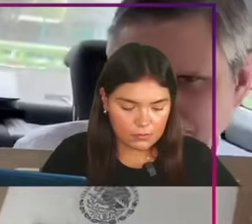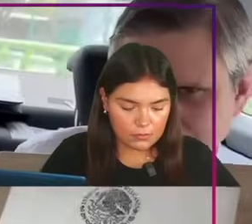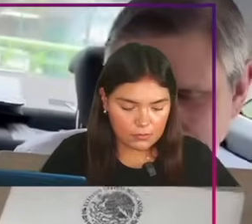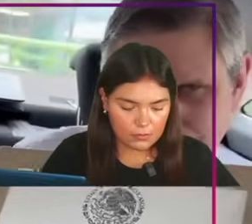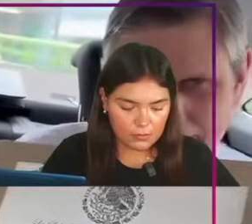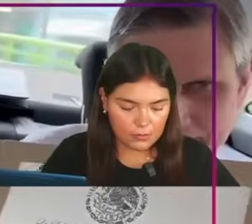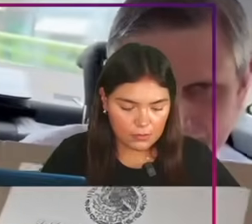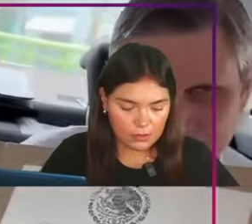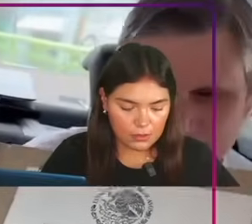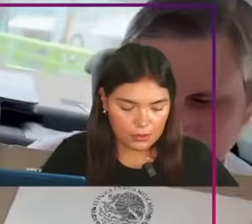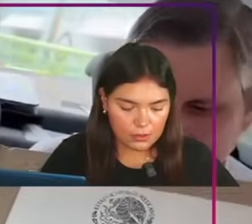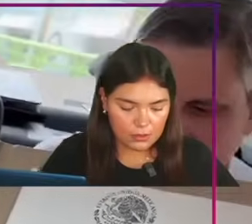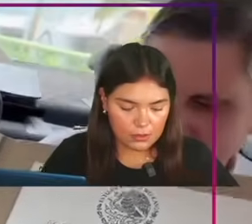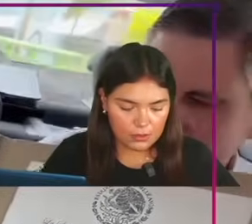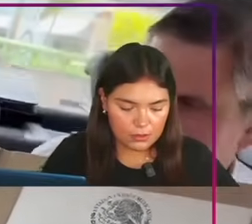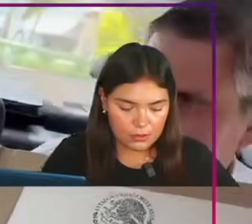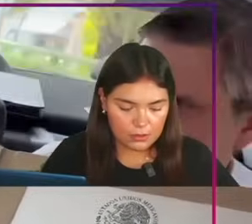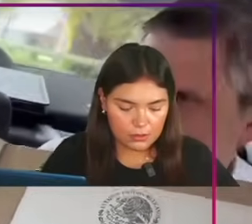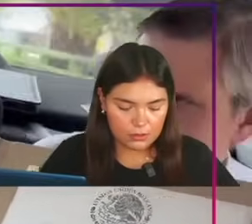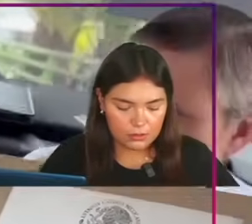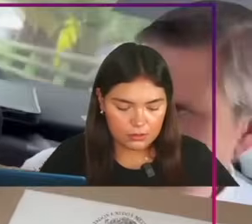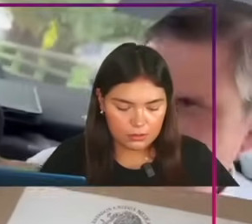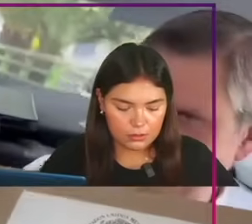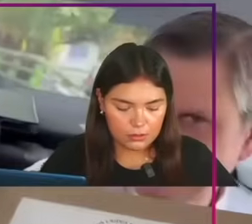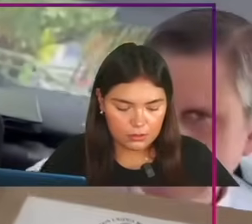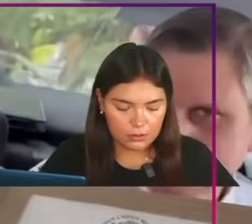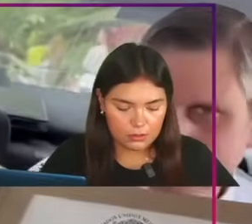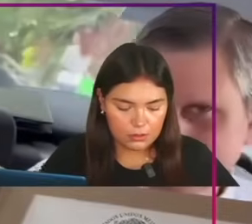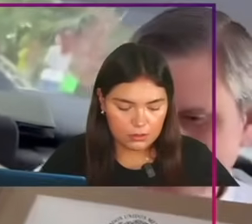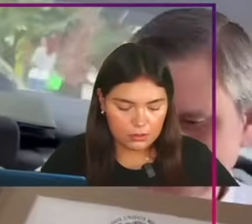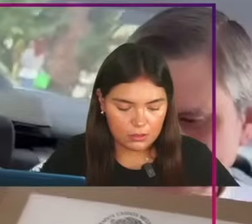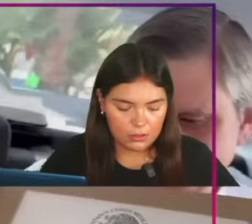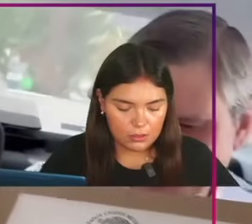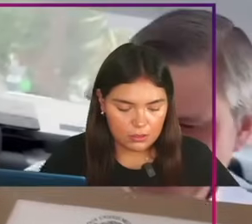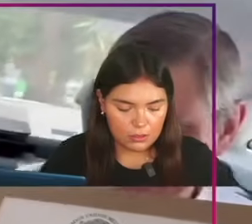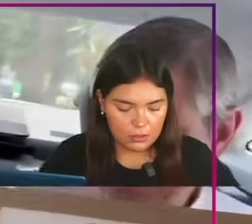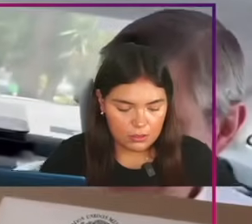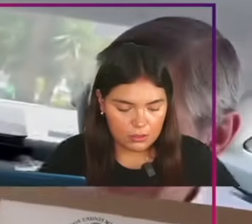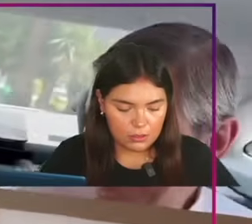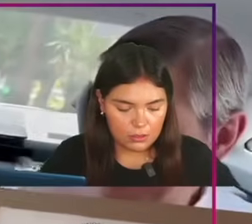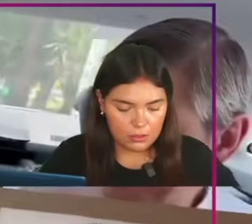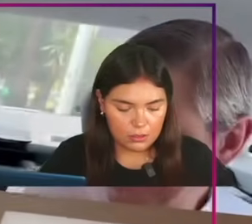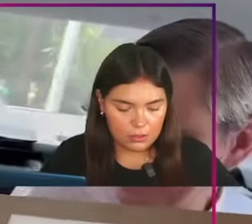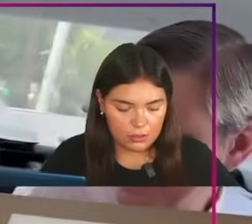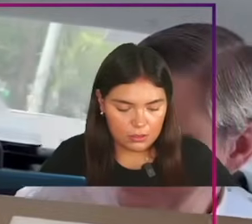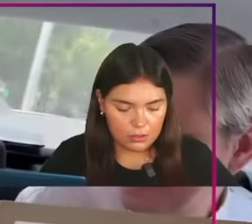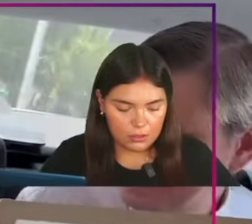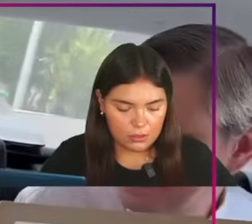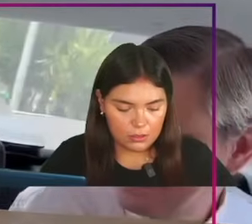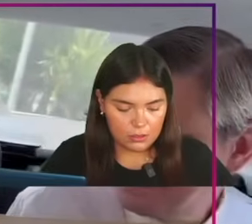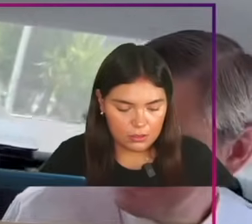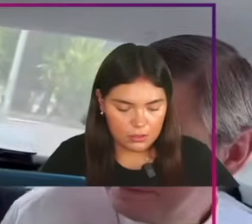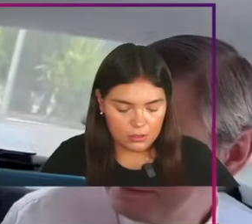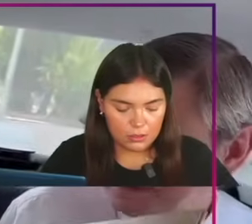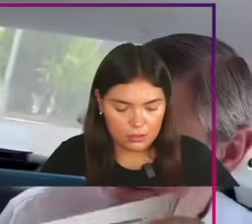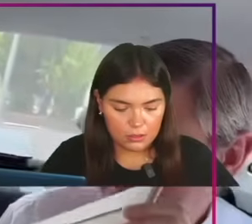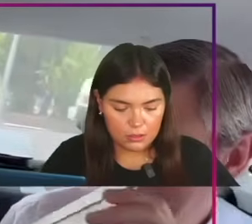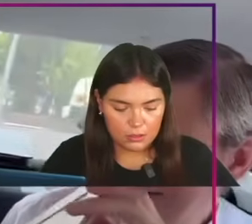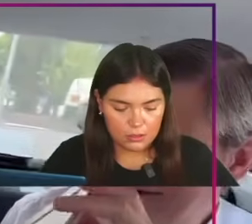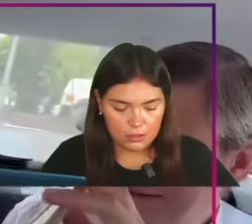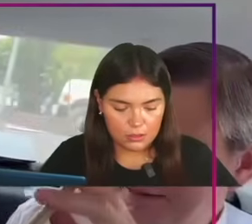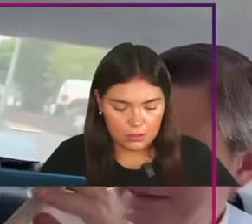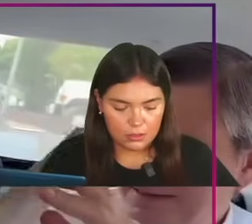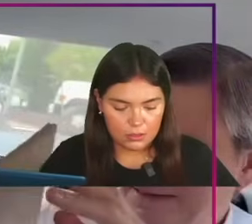constancia como presidenta electa de los Estados Unidos Mexicanos una decisión unánime del todo el